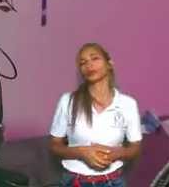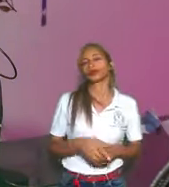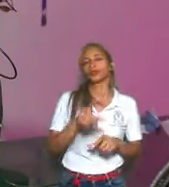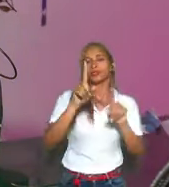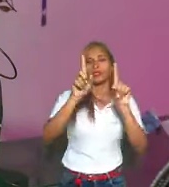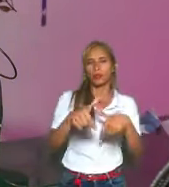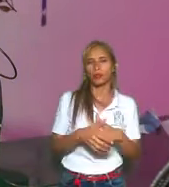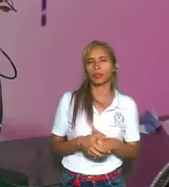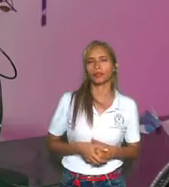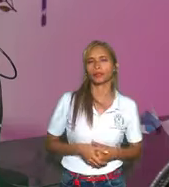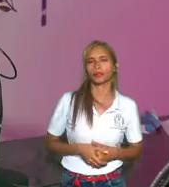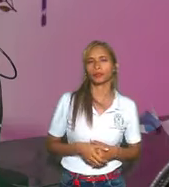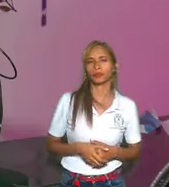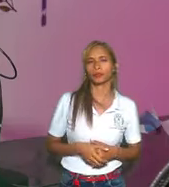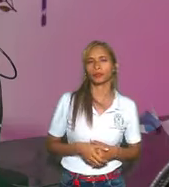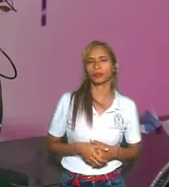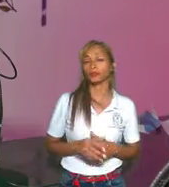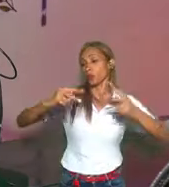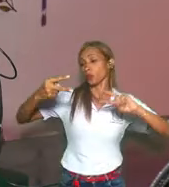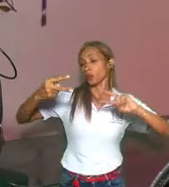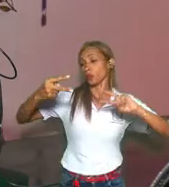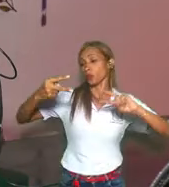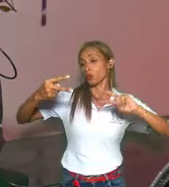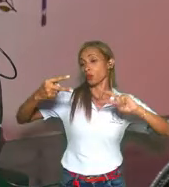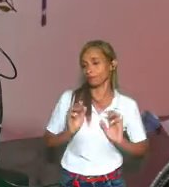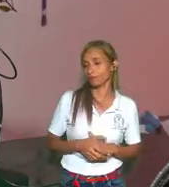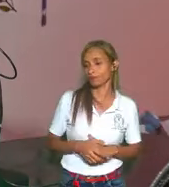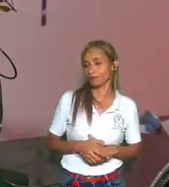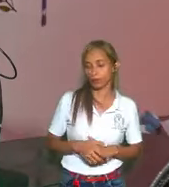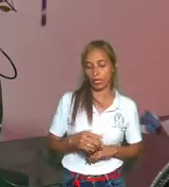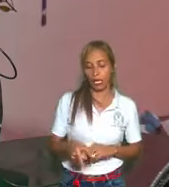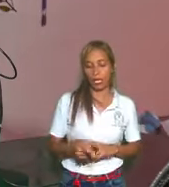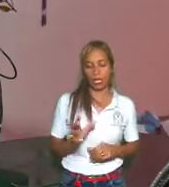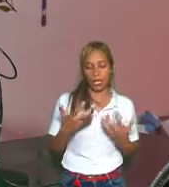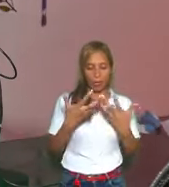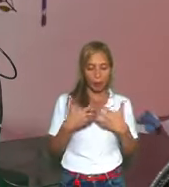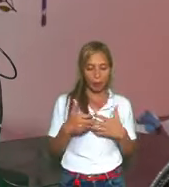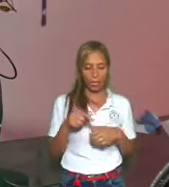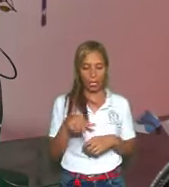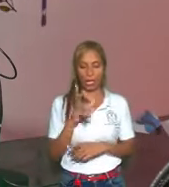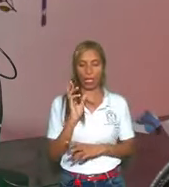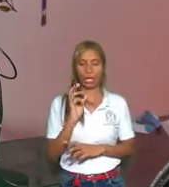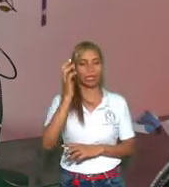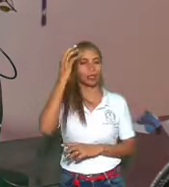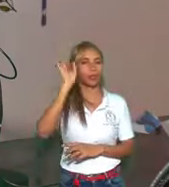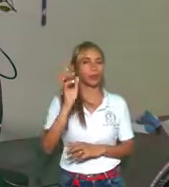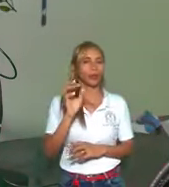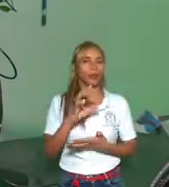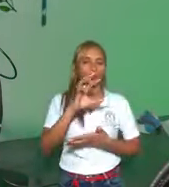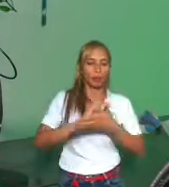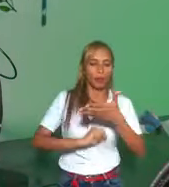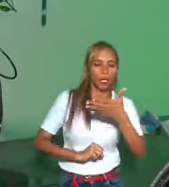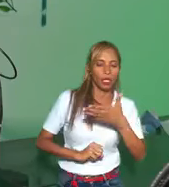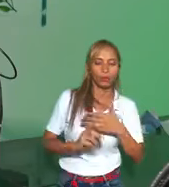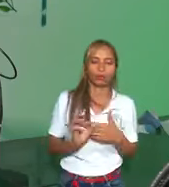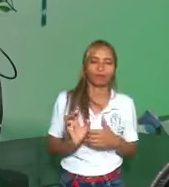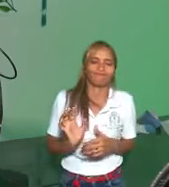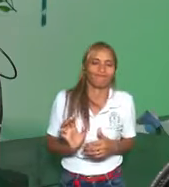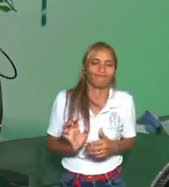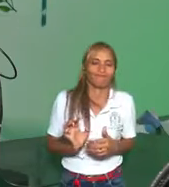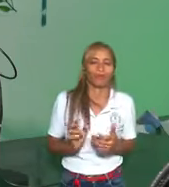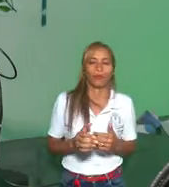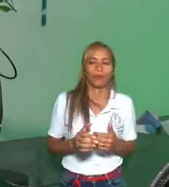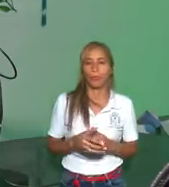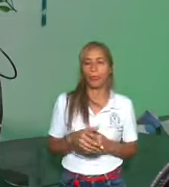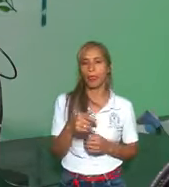También puede ser al contrario, ¿sí? La empresa no puede cobrar menos de lo que realmente está suministrando. Entonces, pues en ese aspecto, por